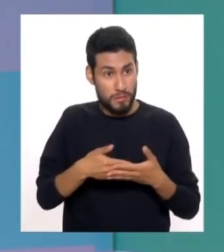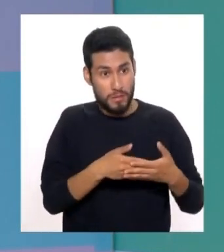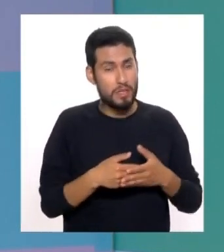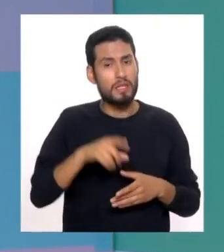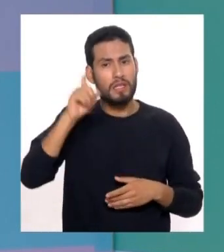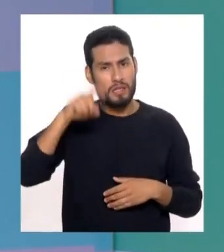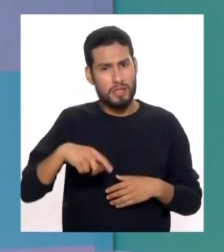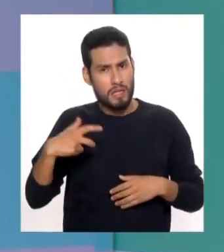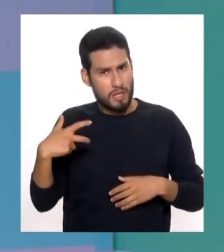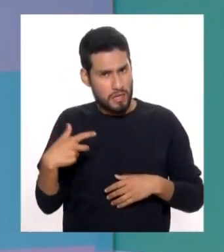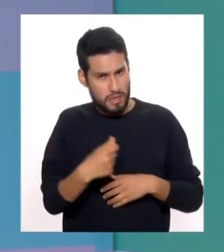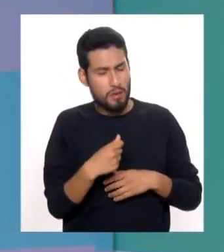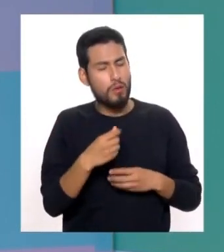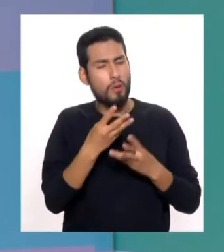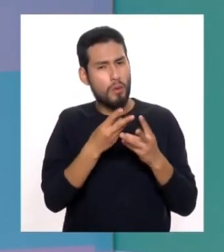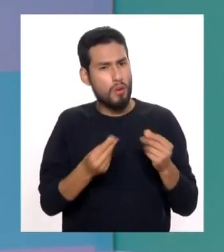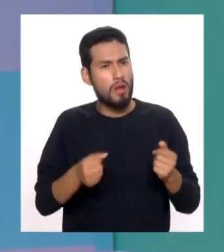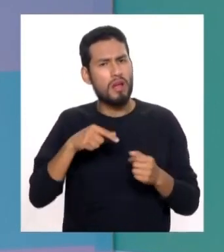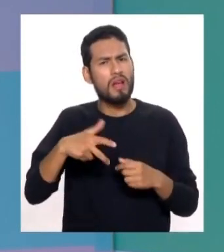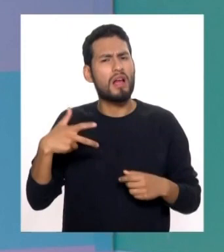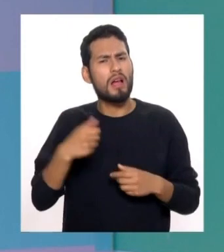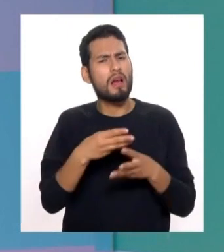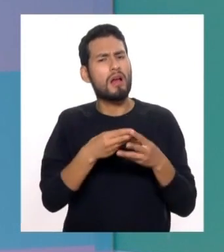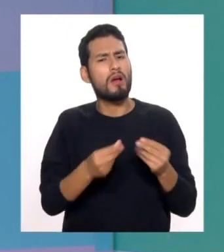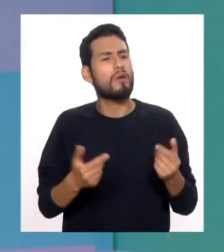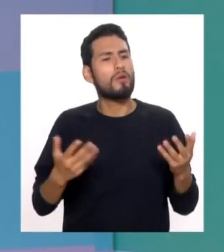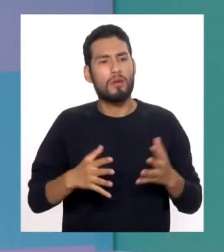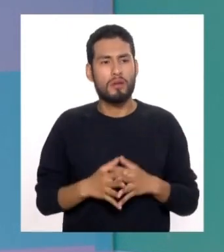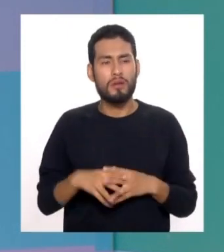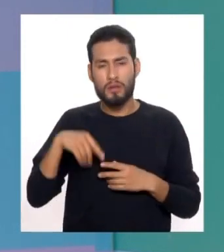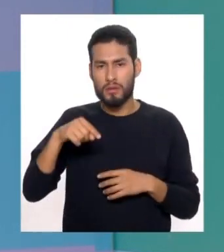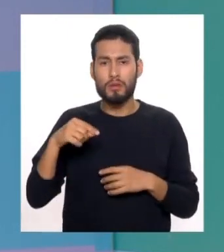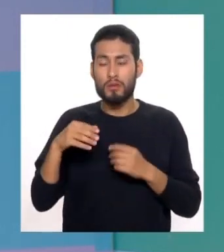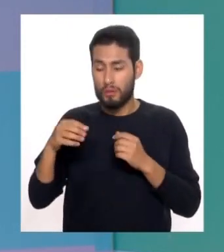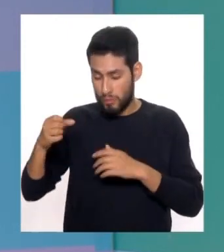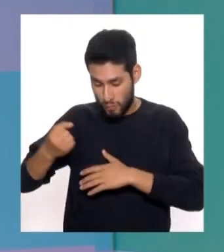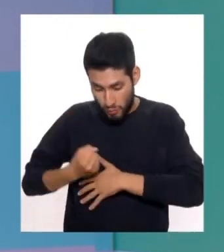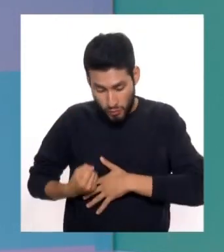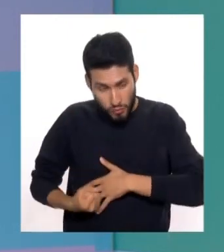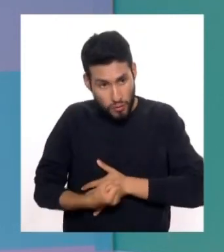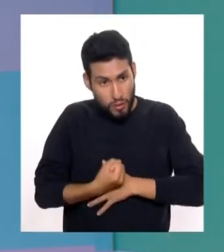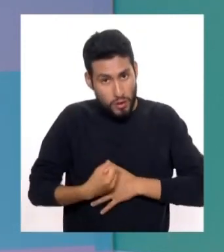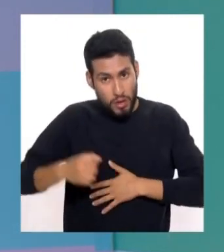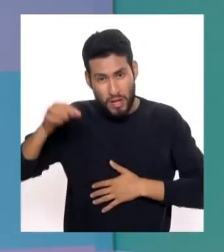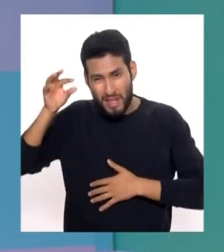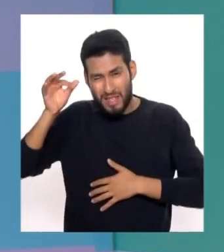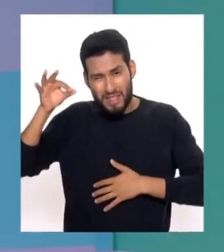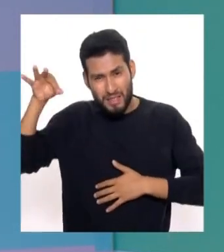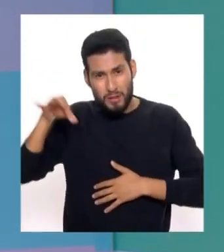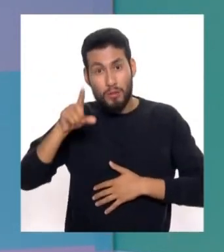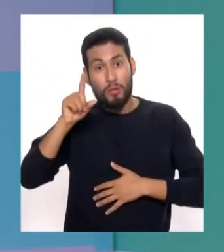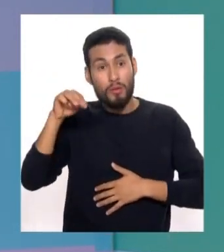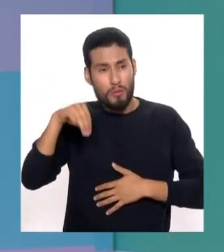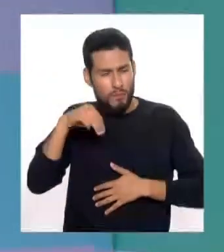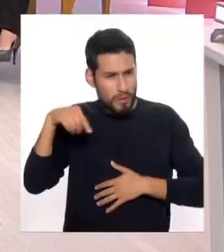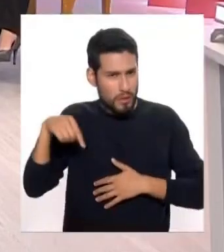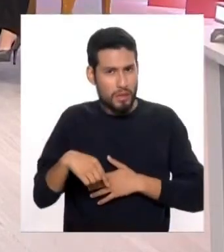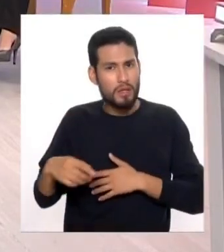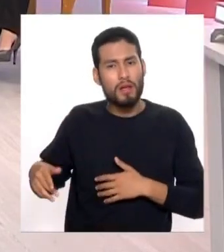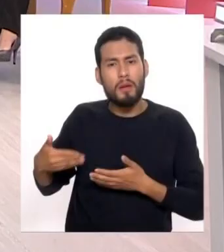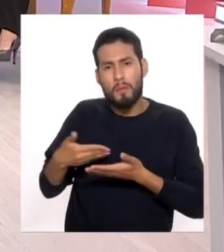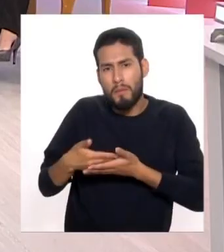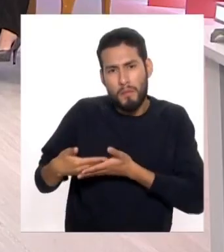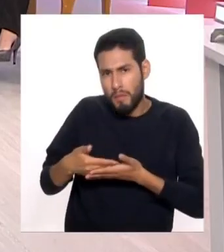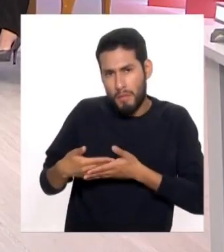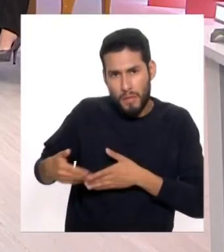requiere anestesia fetal. Y esta anestesia fetal nosotros la colocamos guiados por ecografía a través de una aguja delgada de 1 milímetro. En la nalga del